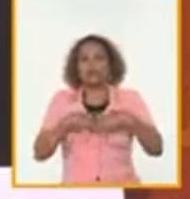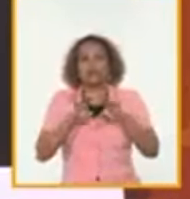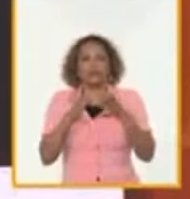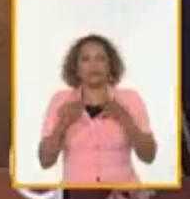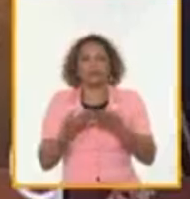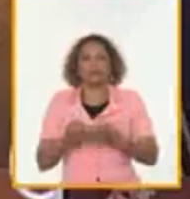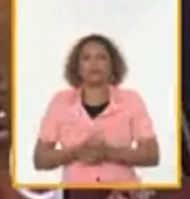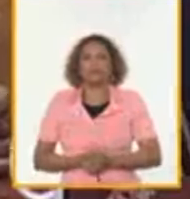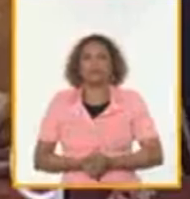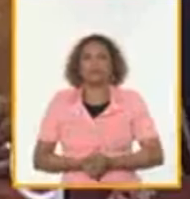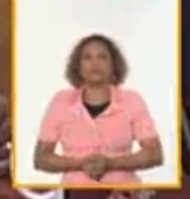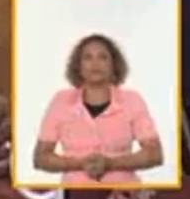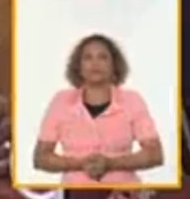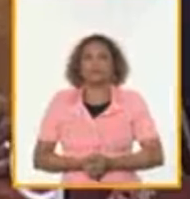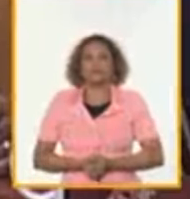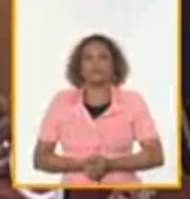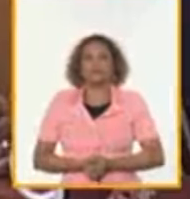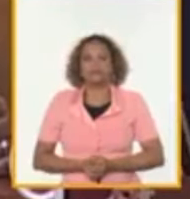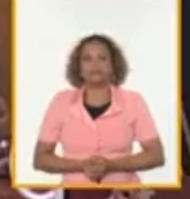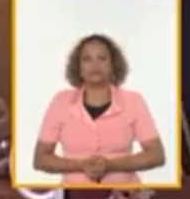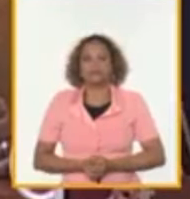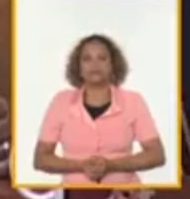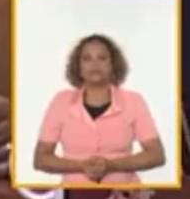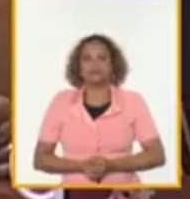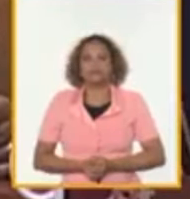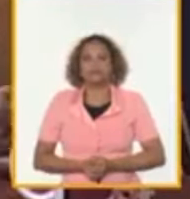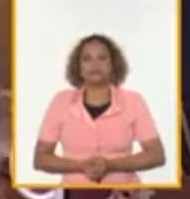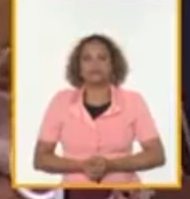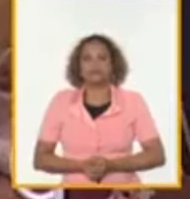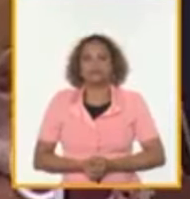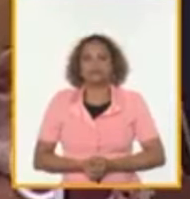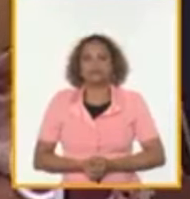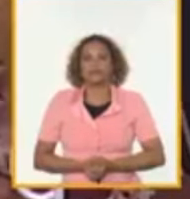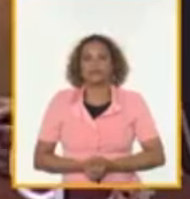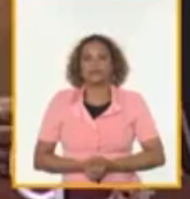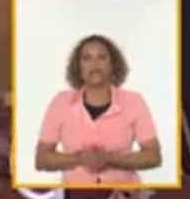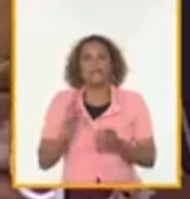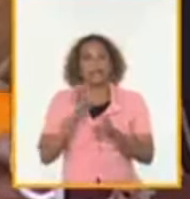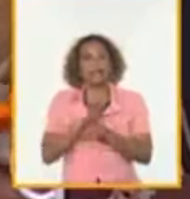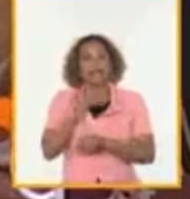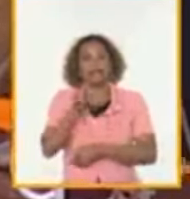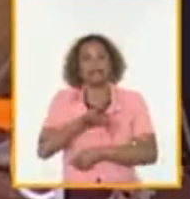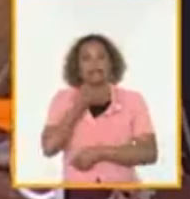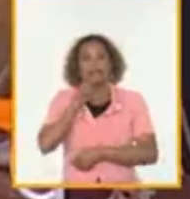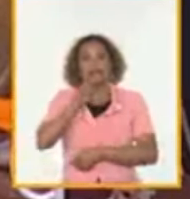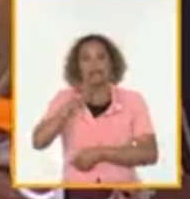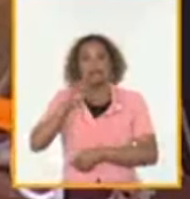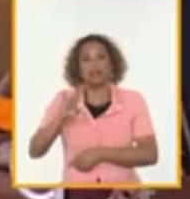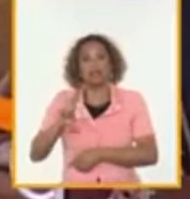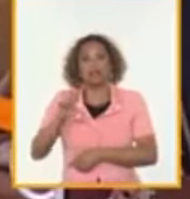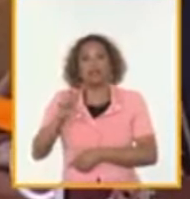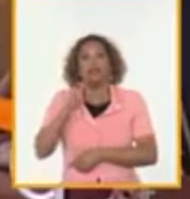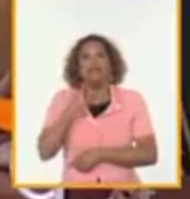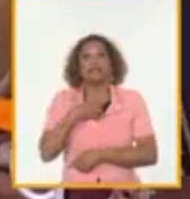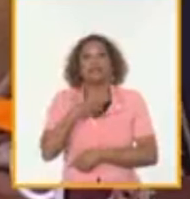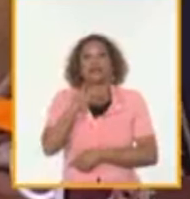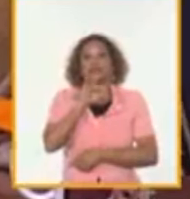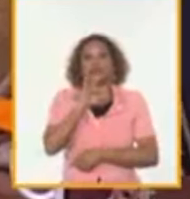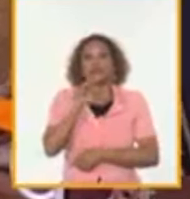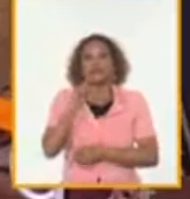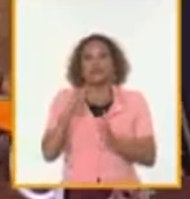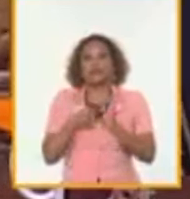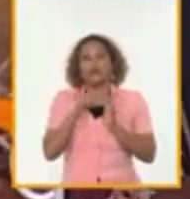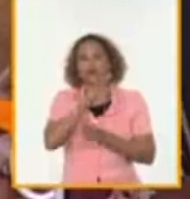territorio bueno Randy comenzar diciéndote que que Villa Clara tiene 8411 km